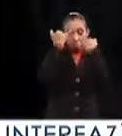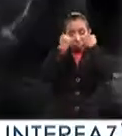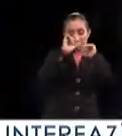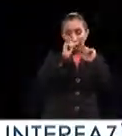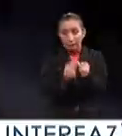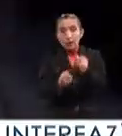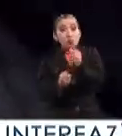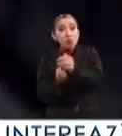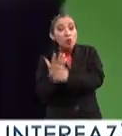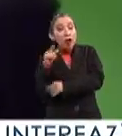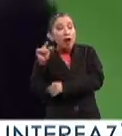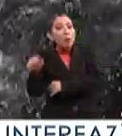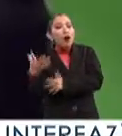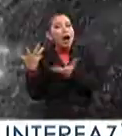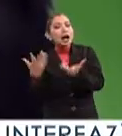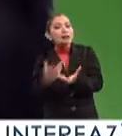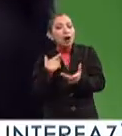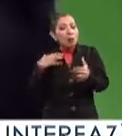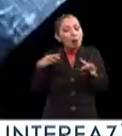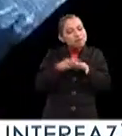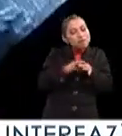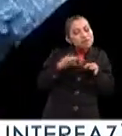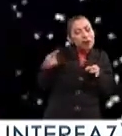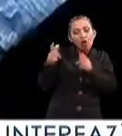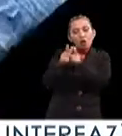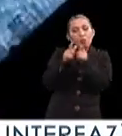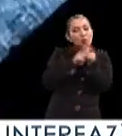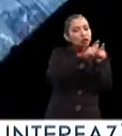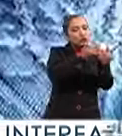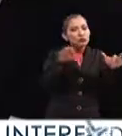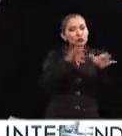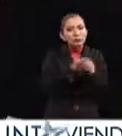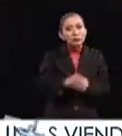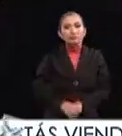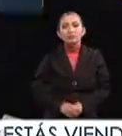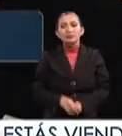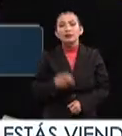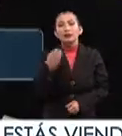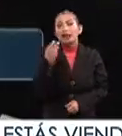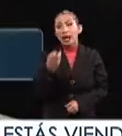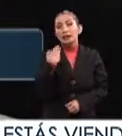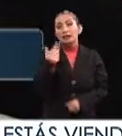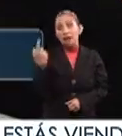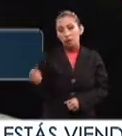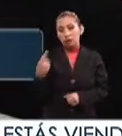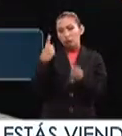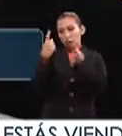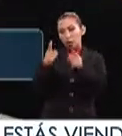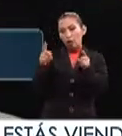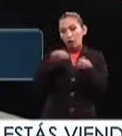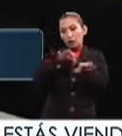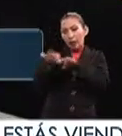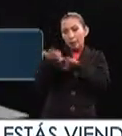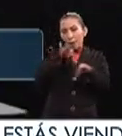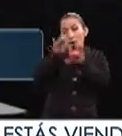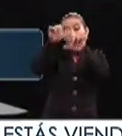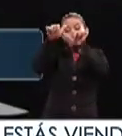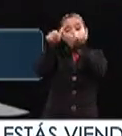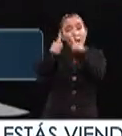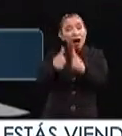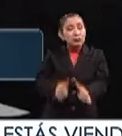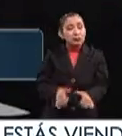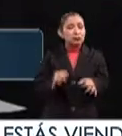artístico contemporáneo que genera un diálogo entre agrupaciones. Esta es una pieza o un trabajo